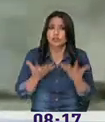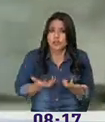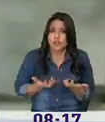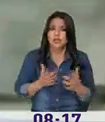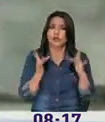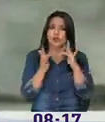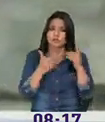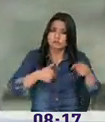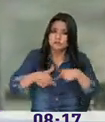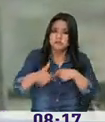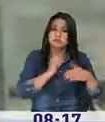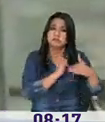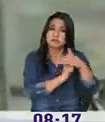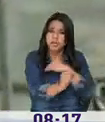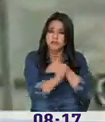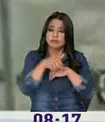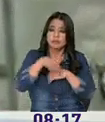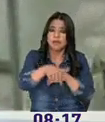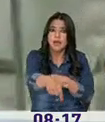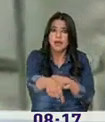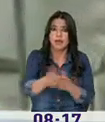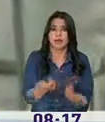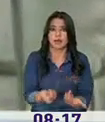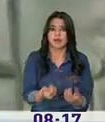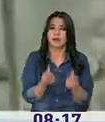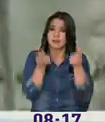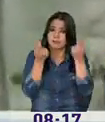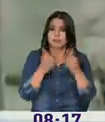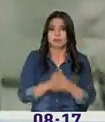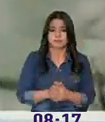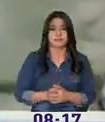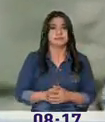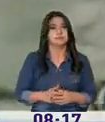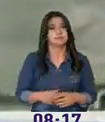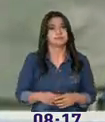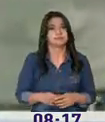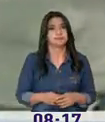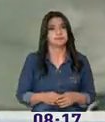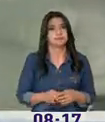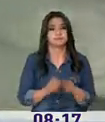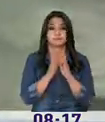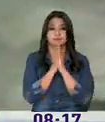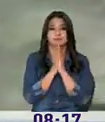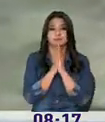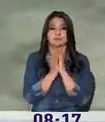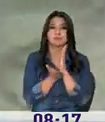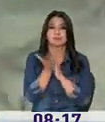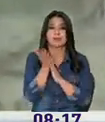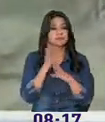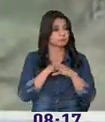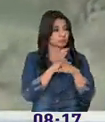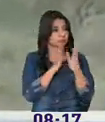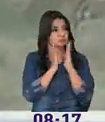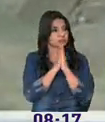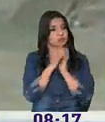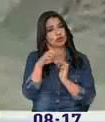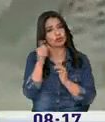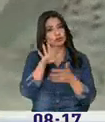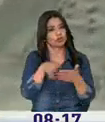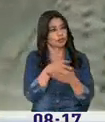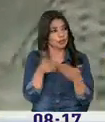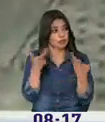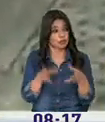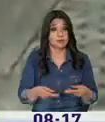conexión sea al metro para poder bajar mucho más el tráfico de la ciudad. Esta solicitud de incrementar el número de unidades en otros horarios,